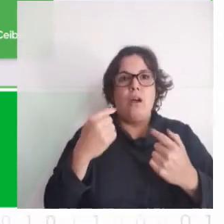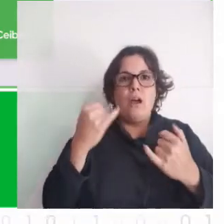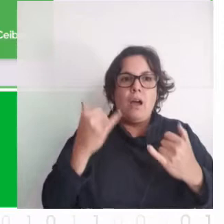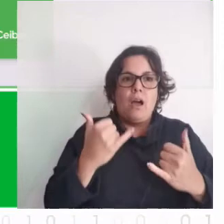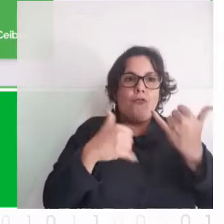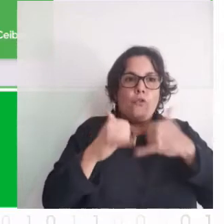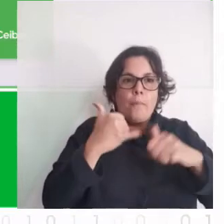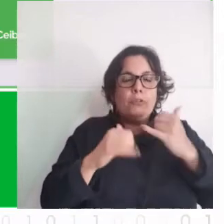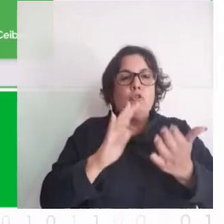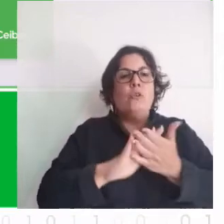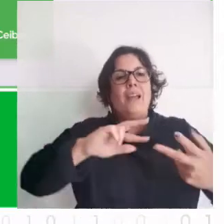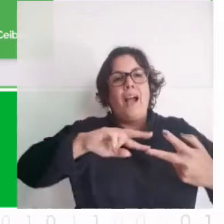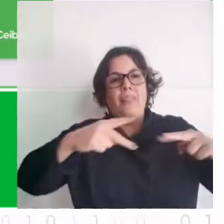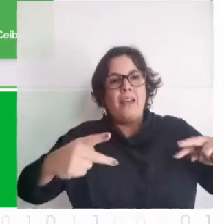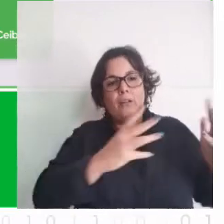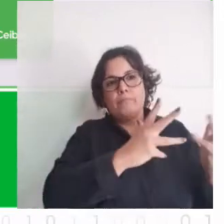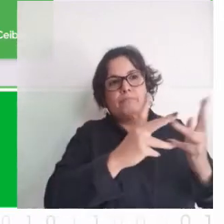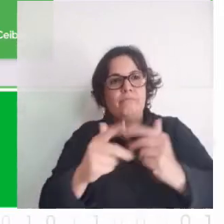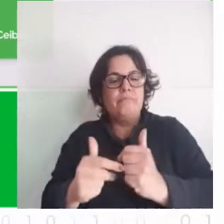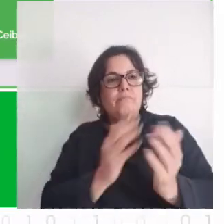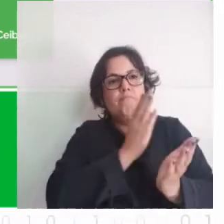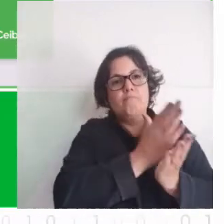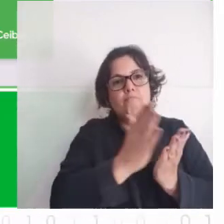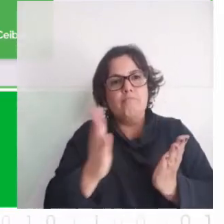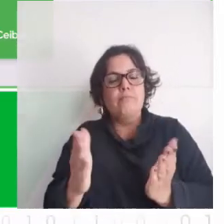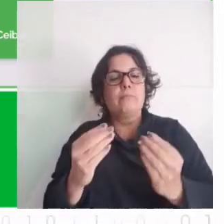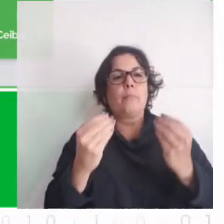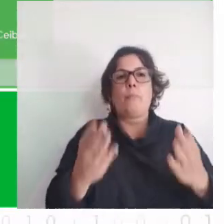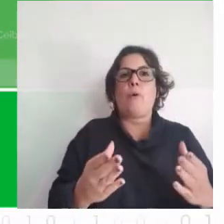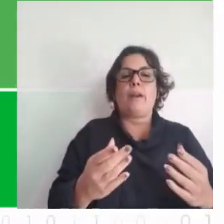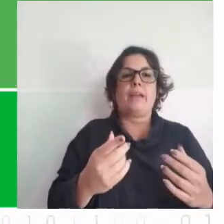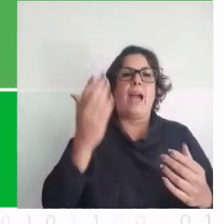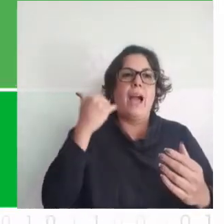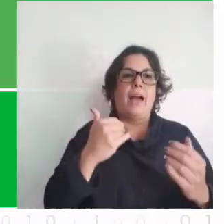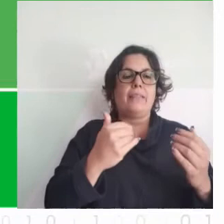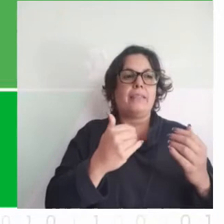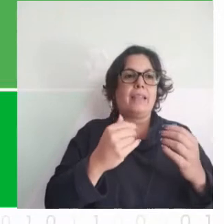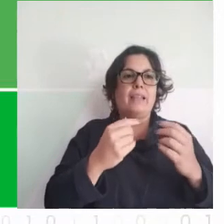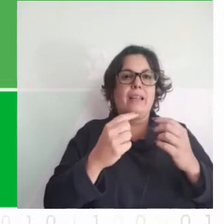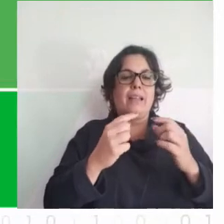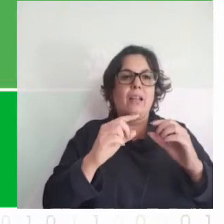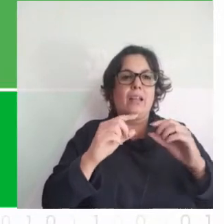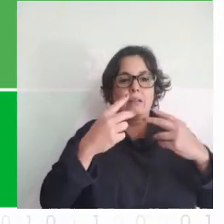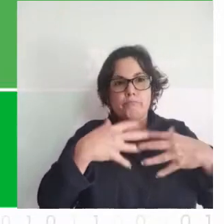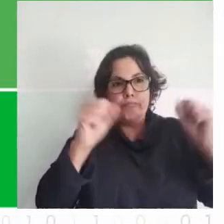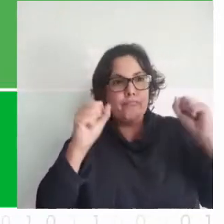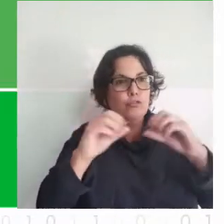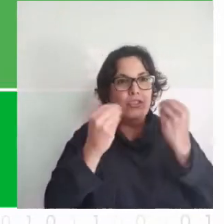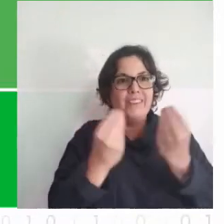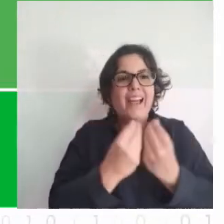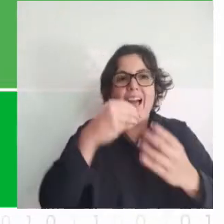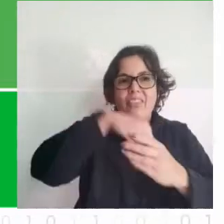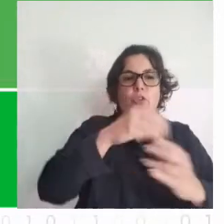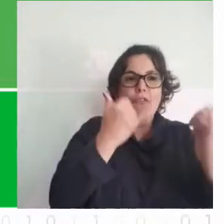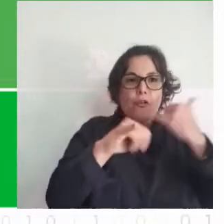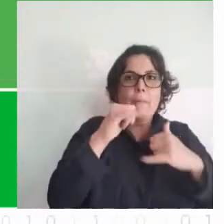del ADN y secuenciarse el ADN, porque cuando se terminó de secuenciar allá por 2001-2002, la gran